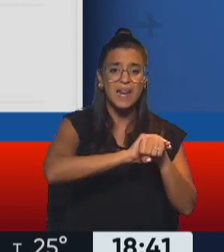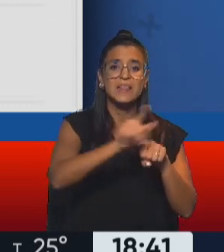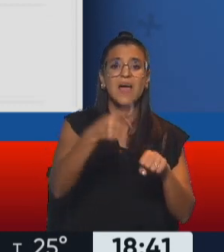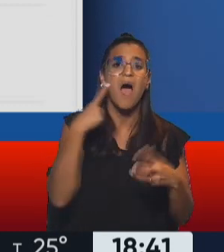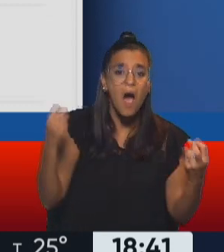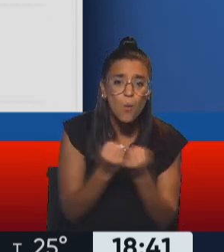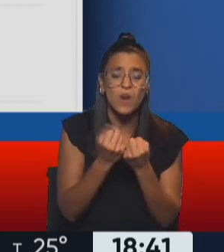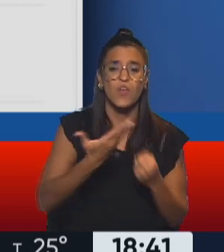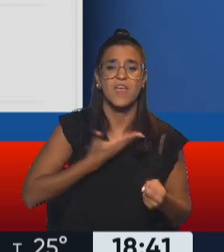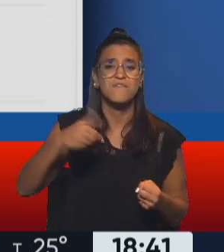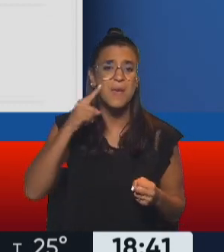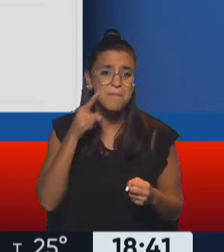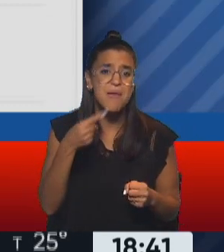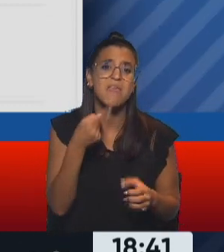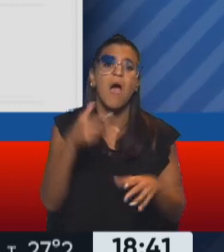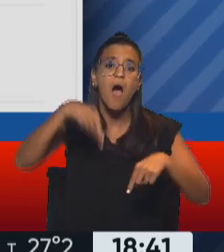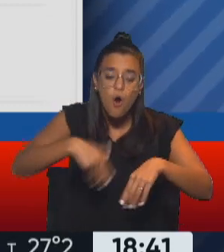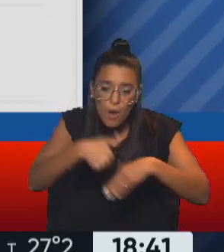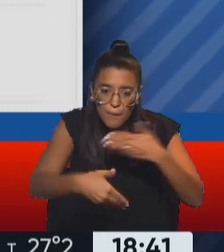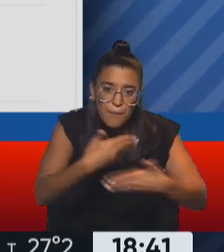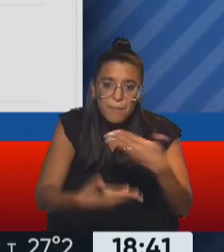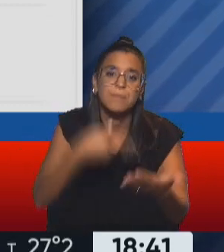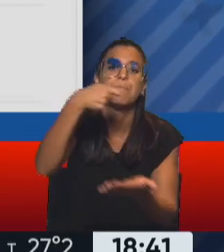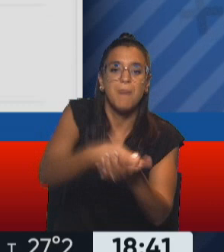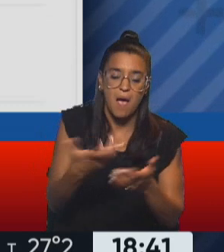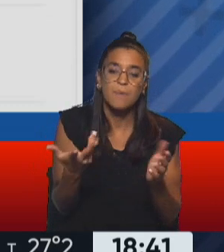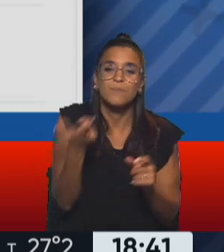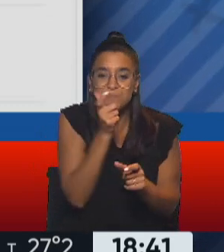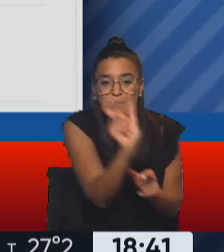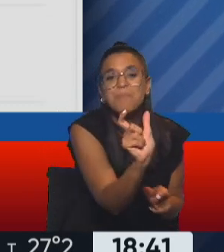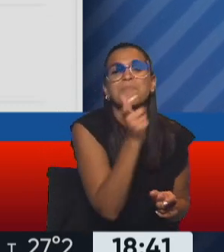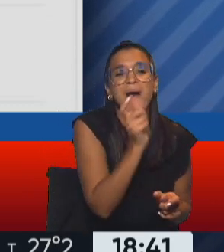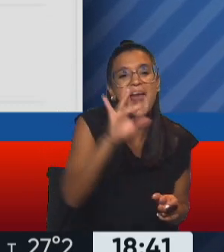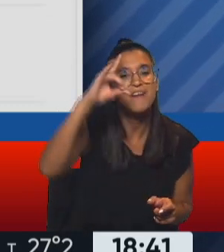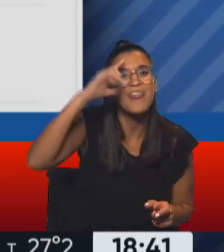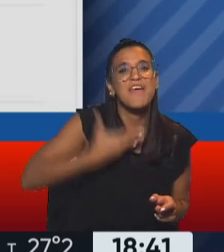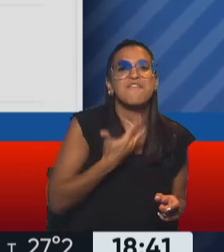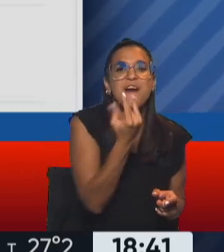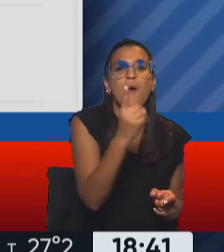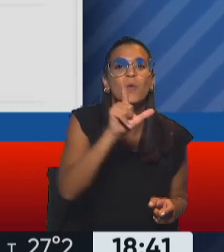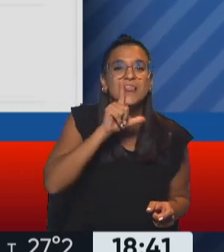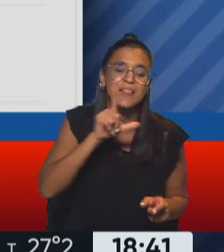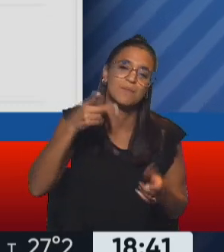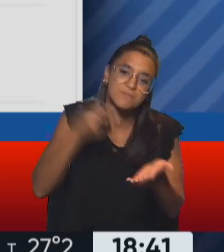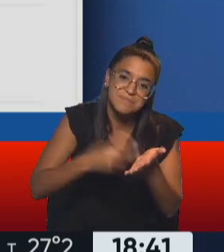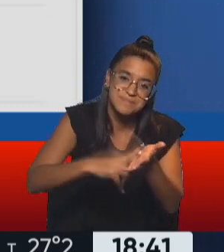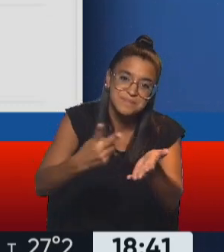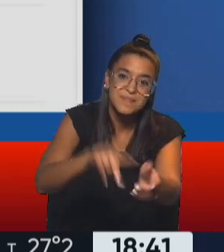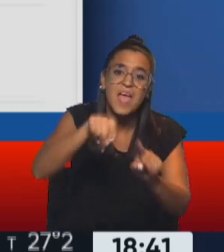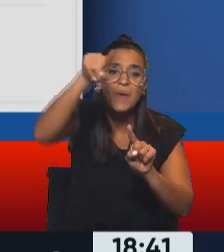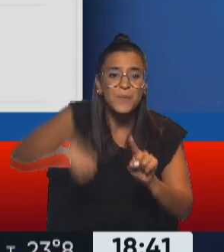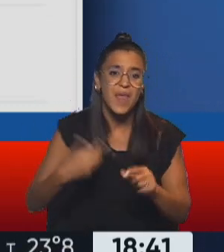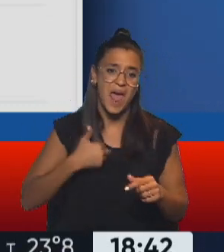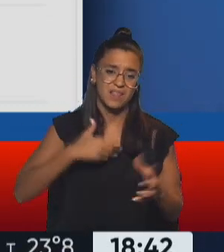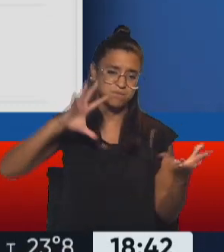principio de acuerdo con el FMI despeja un escenario de default. Ahí aparece otra vez, le voy a decir la palabra default un montón de veces hoy. Que perjudicaría severamente al